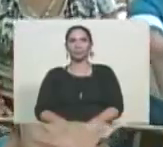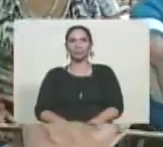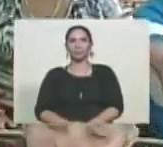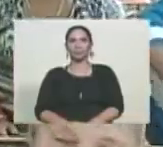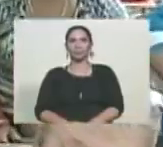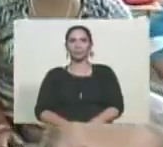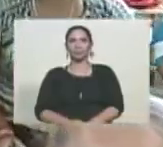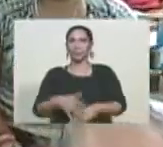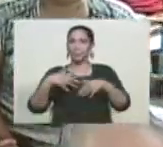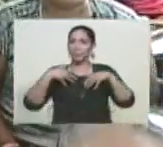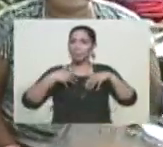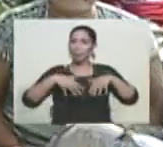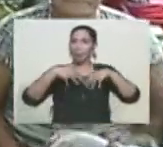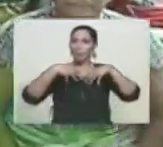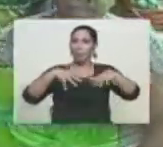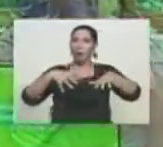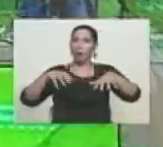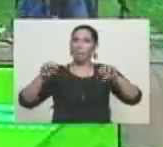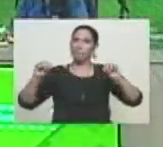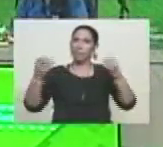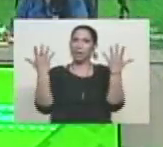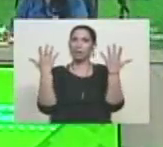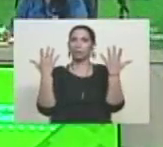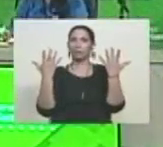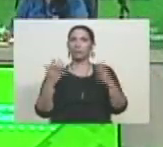La marcha ha sido milagrosa.